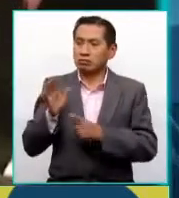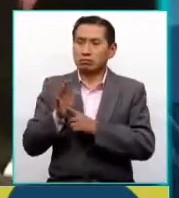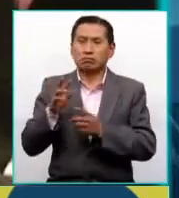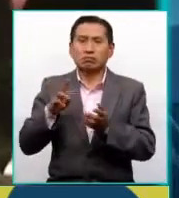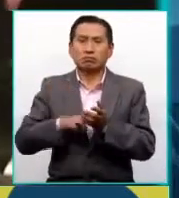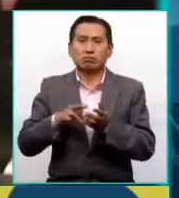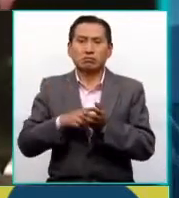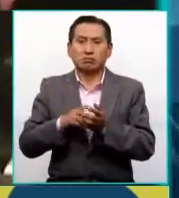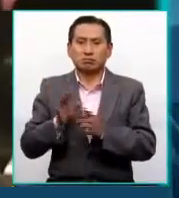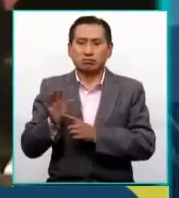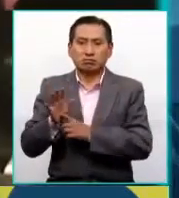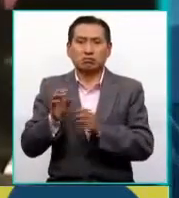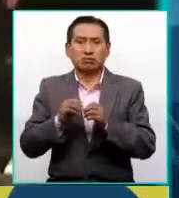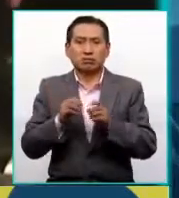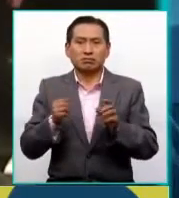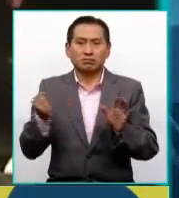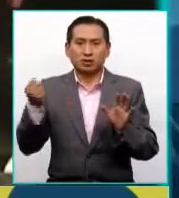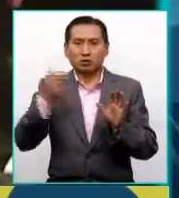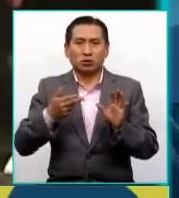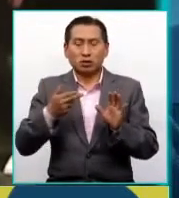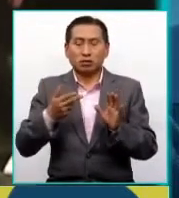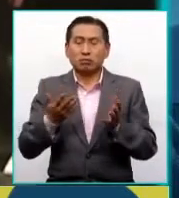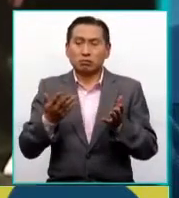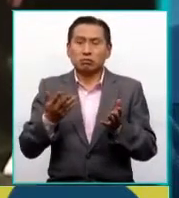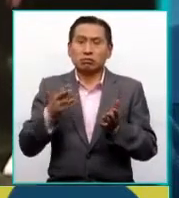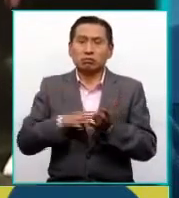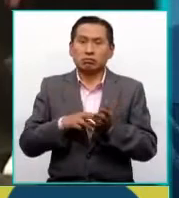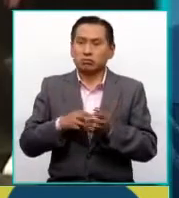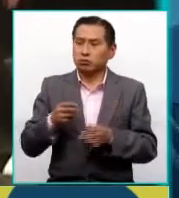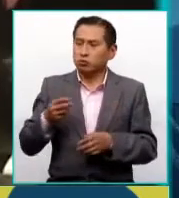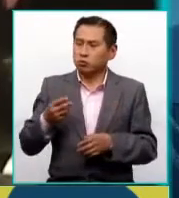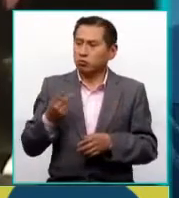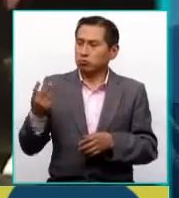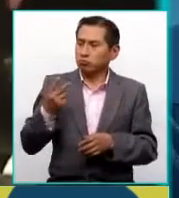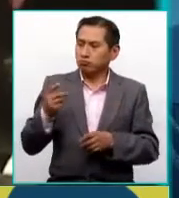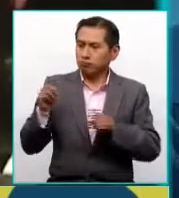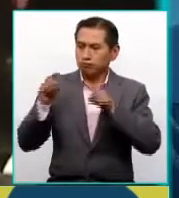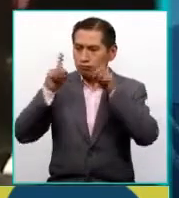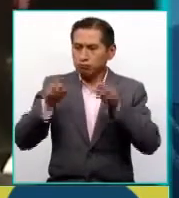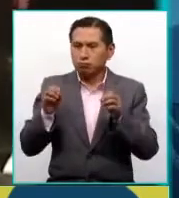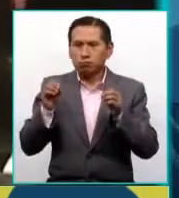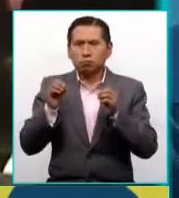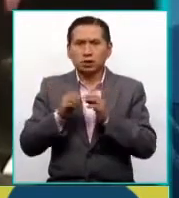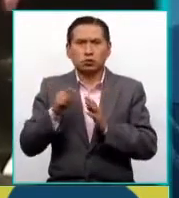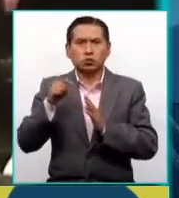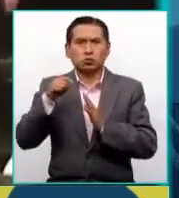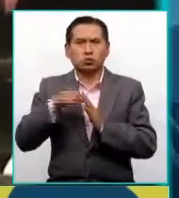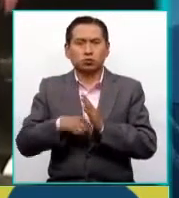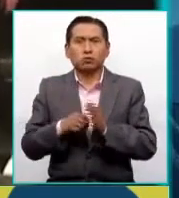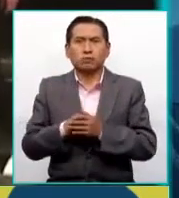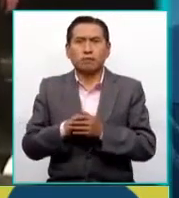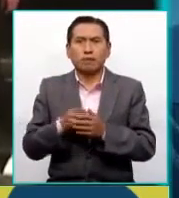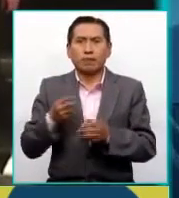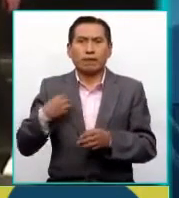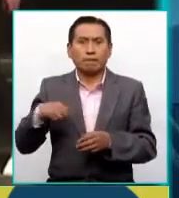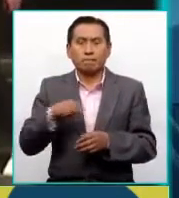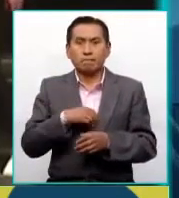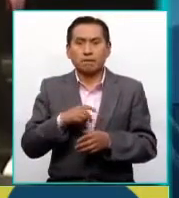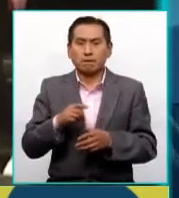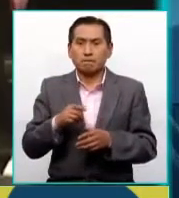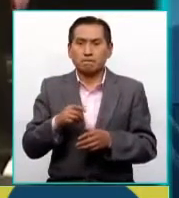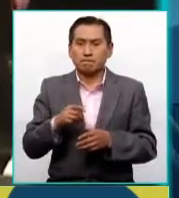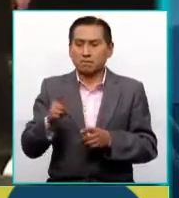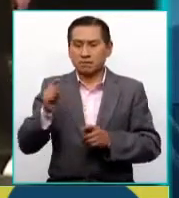través de la pantalla, seguro que la pregunta es aún más aguda: ¿cómo se hace presente